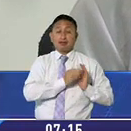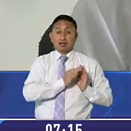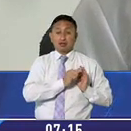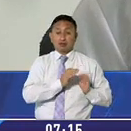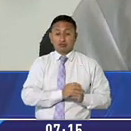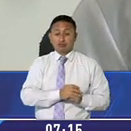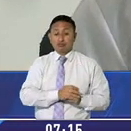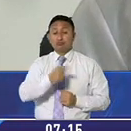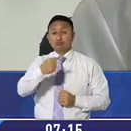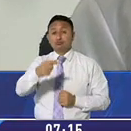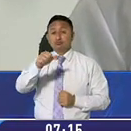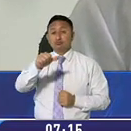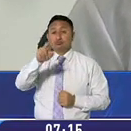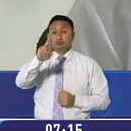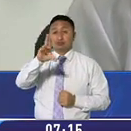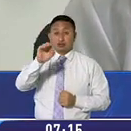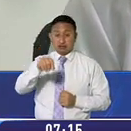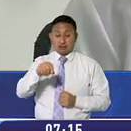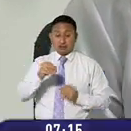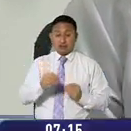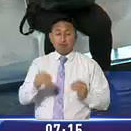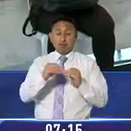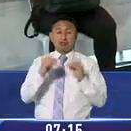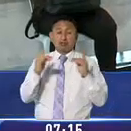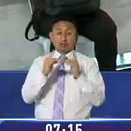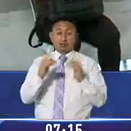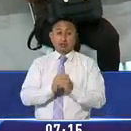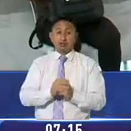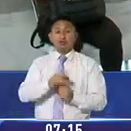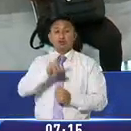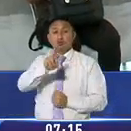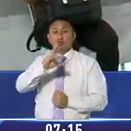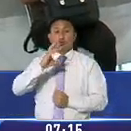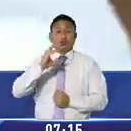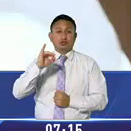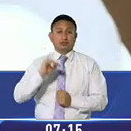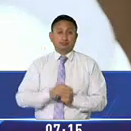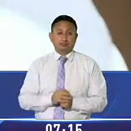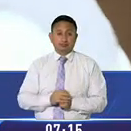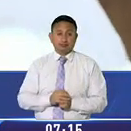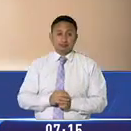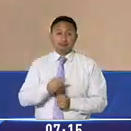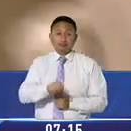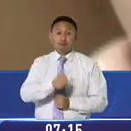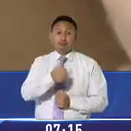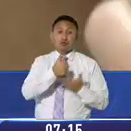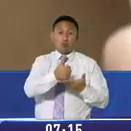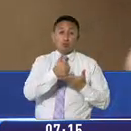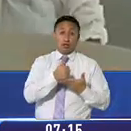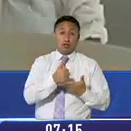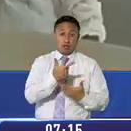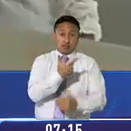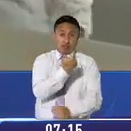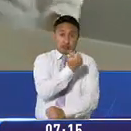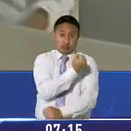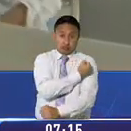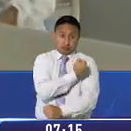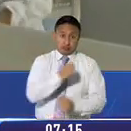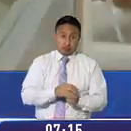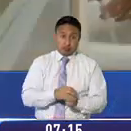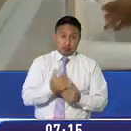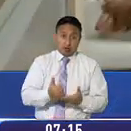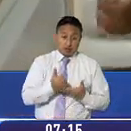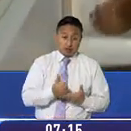Garcés de UCI. Pese a todo este panorama, señala que otra de las bondades de las vacunas es que ha permitido que el número